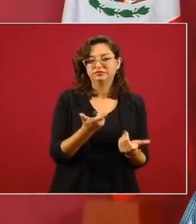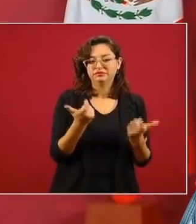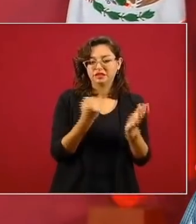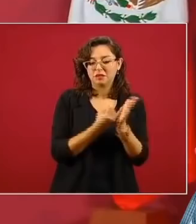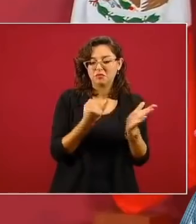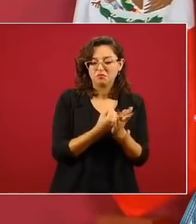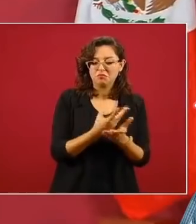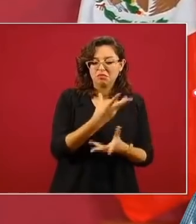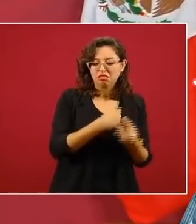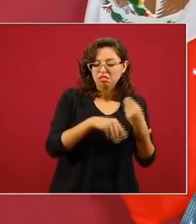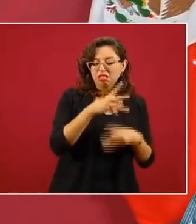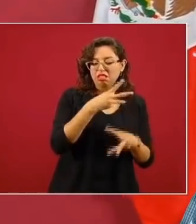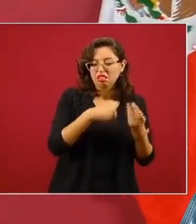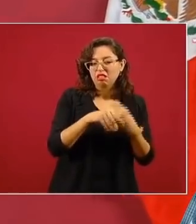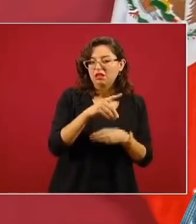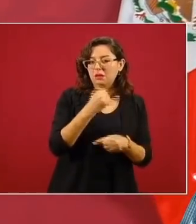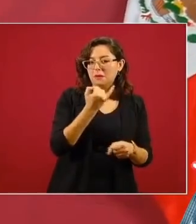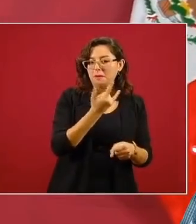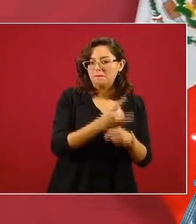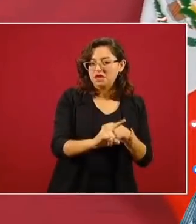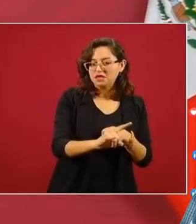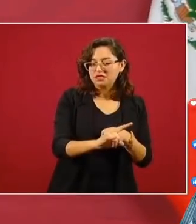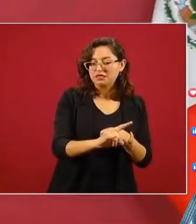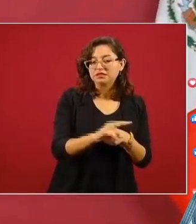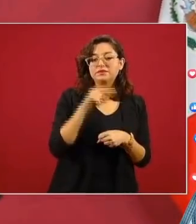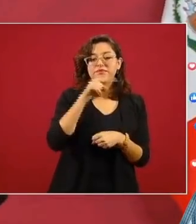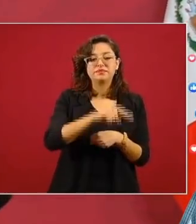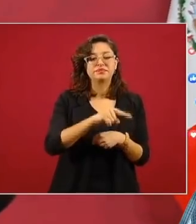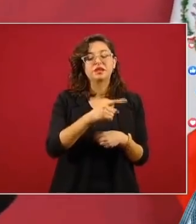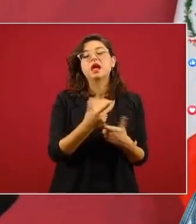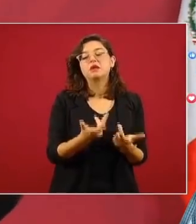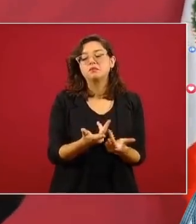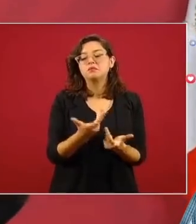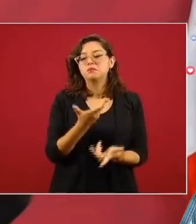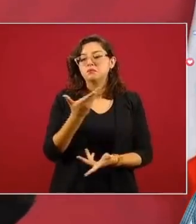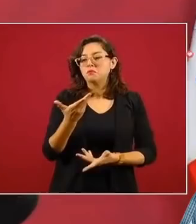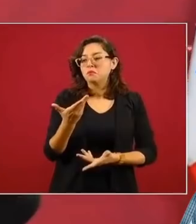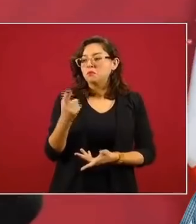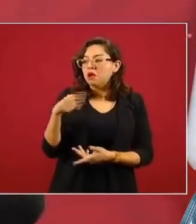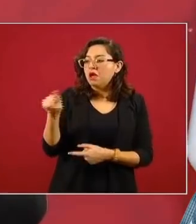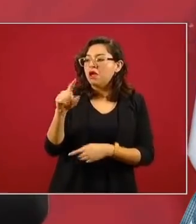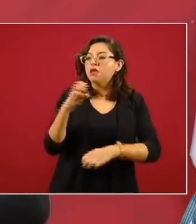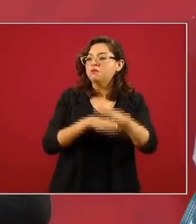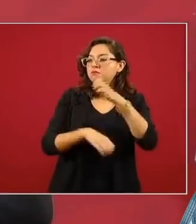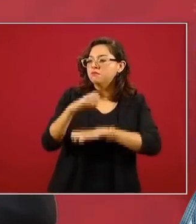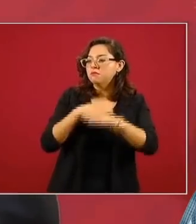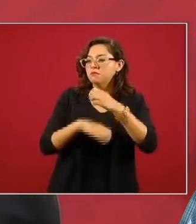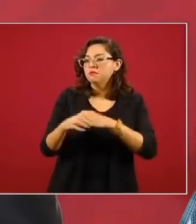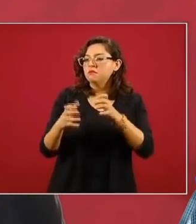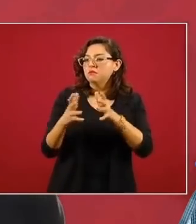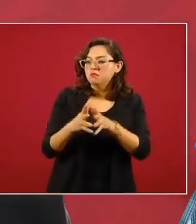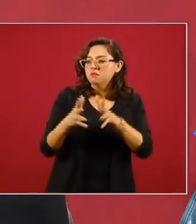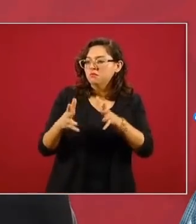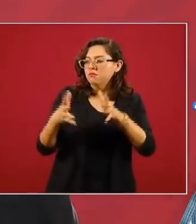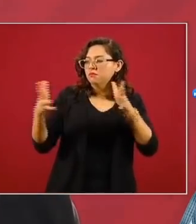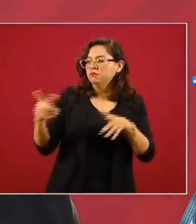donde estos despachos ofrecían servicios a pequeñas empresas, medianas empresas,